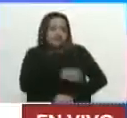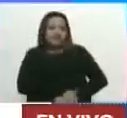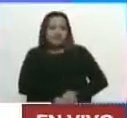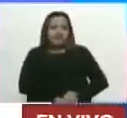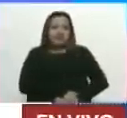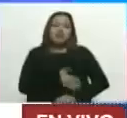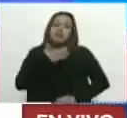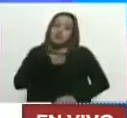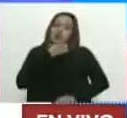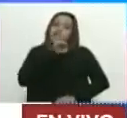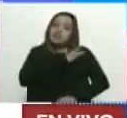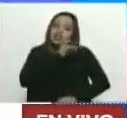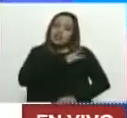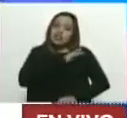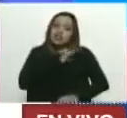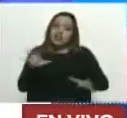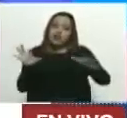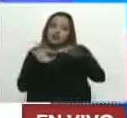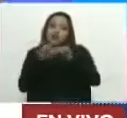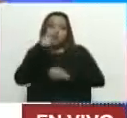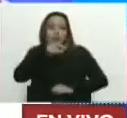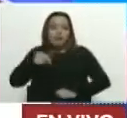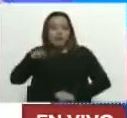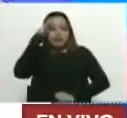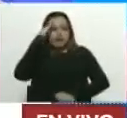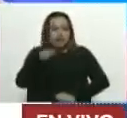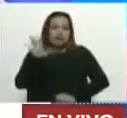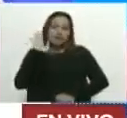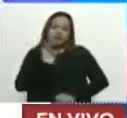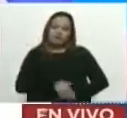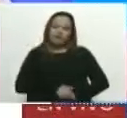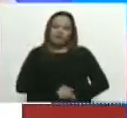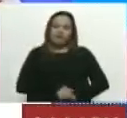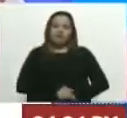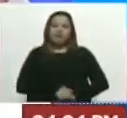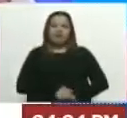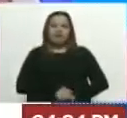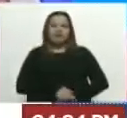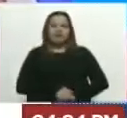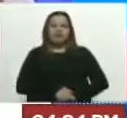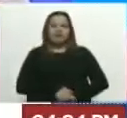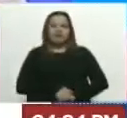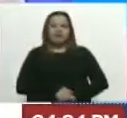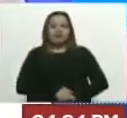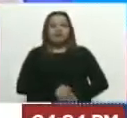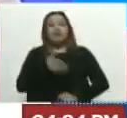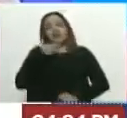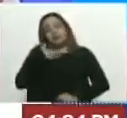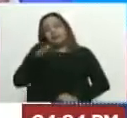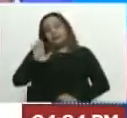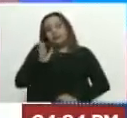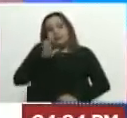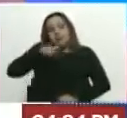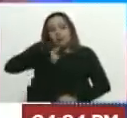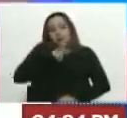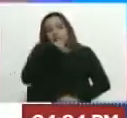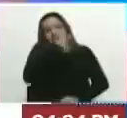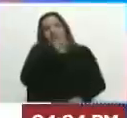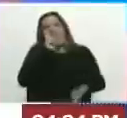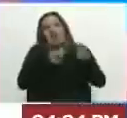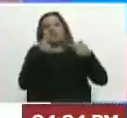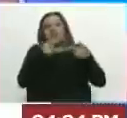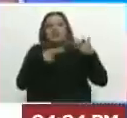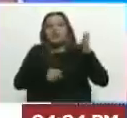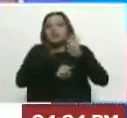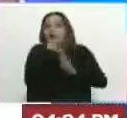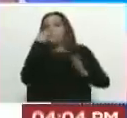siendo chileno de la Unión Cívico-Militar, ¿no? Y yo me atrevería a decir algunas cosas un poco